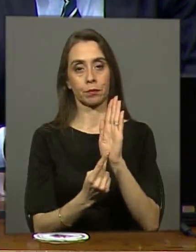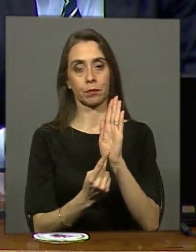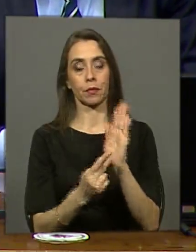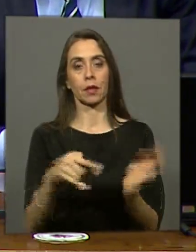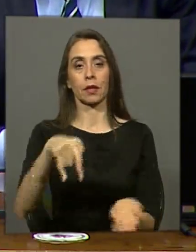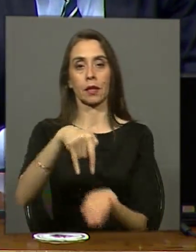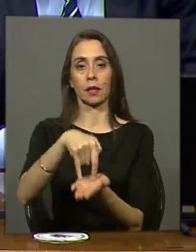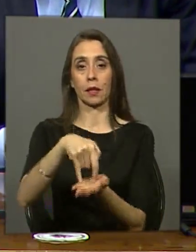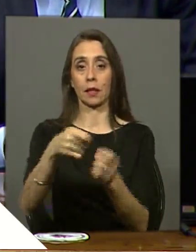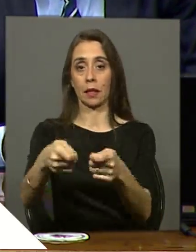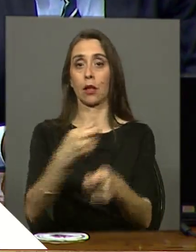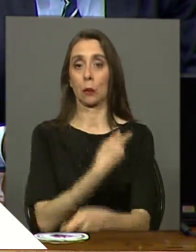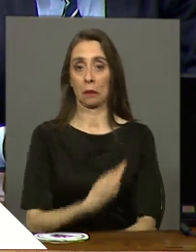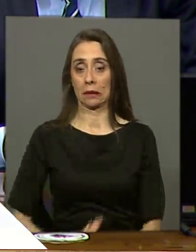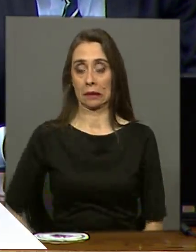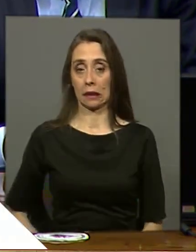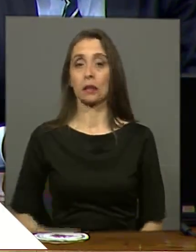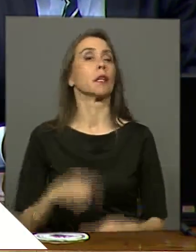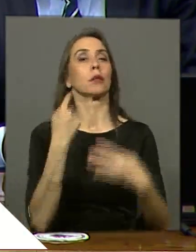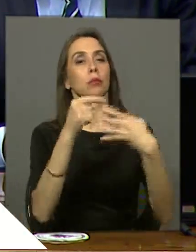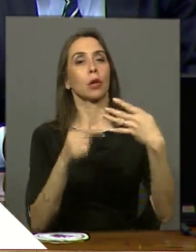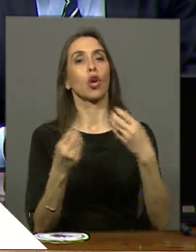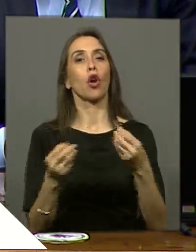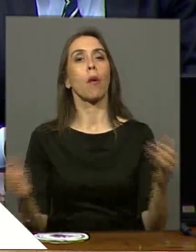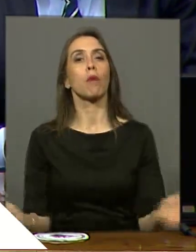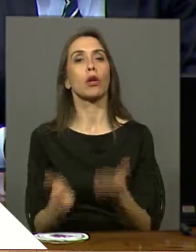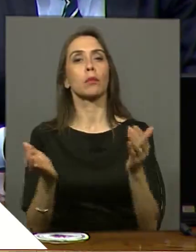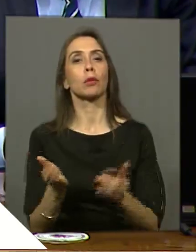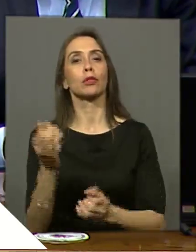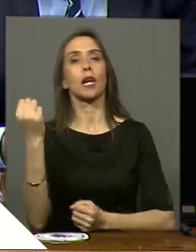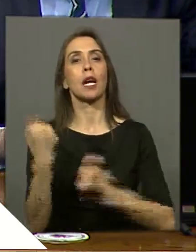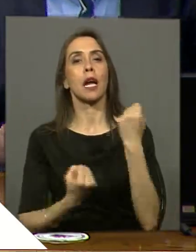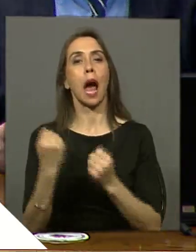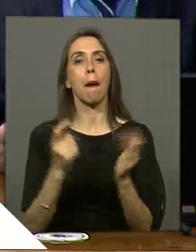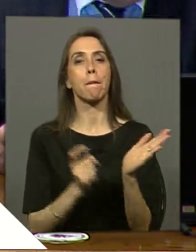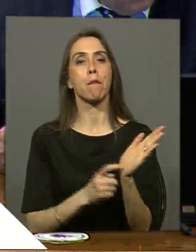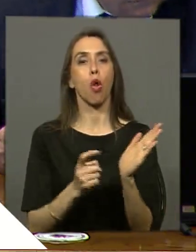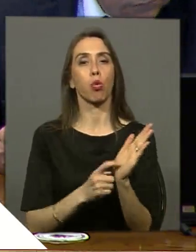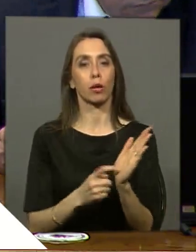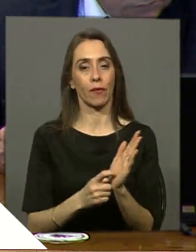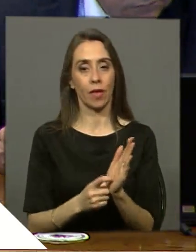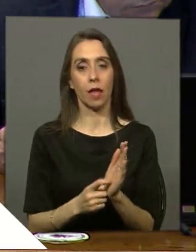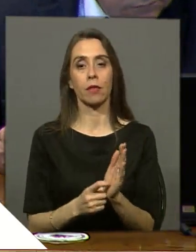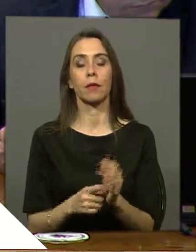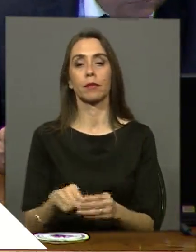iniciaron un mensaje que establece un conjunto de medidas para impulsar la productividad en votación